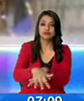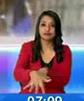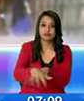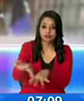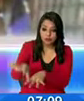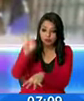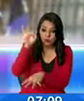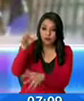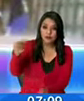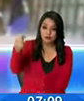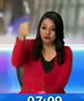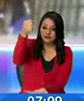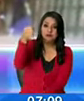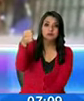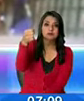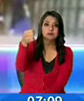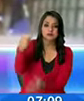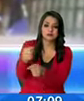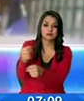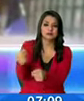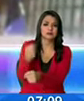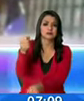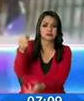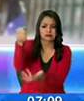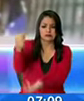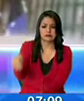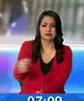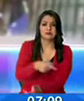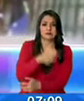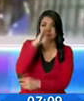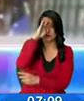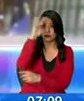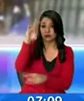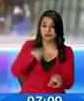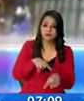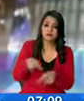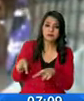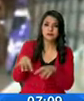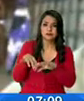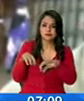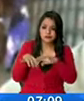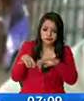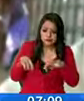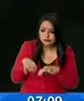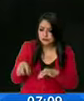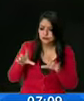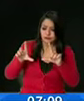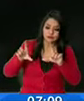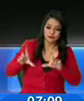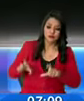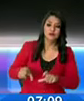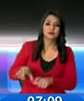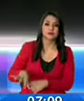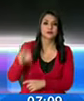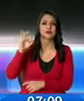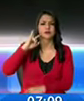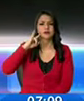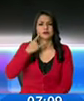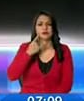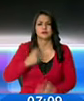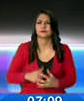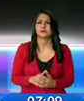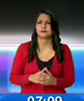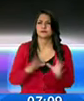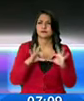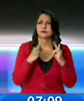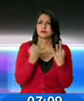saqueo estuvo ahí cuando los policías le miraron le tomaron fotos no pueden entender los familiares de